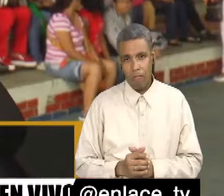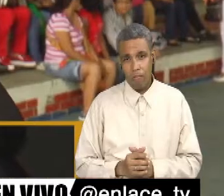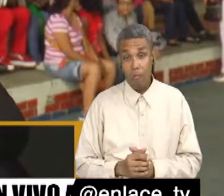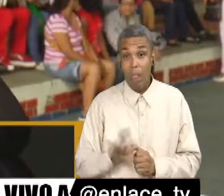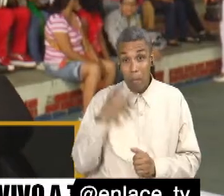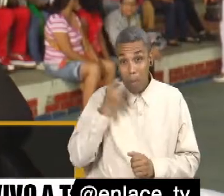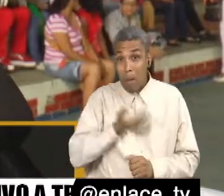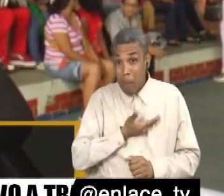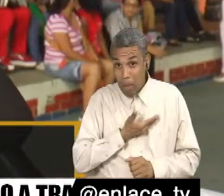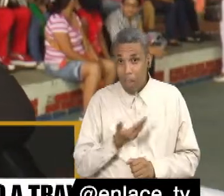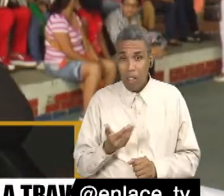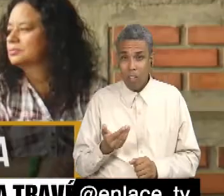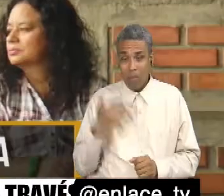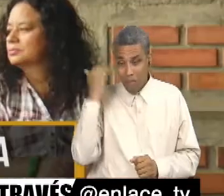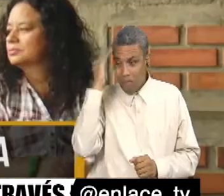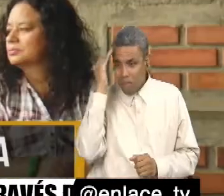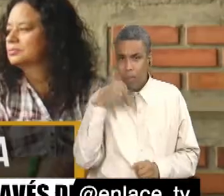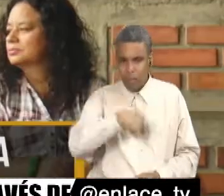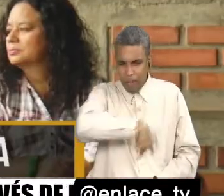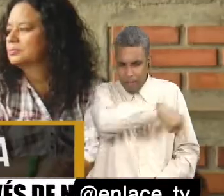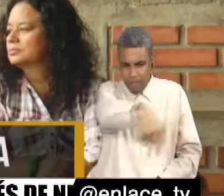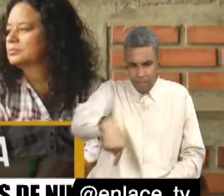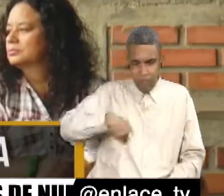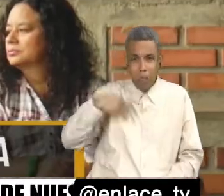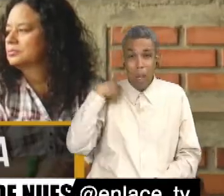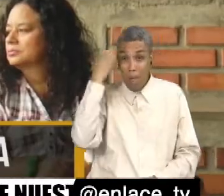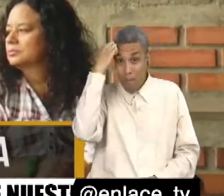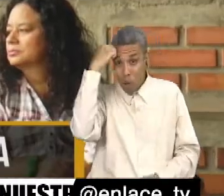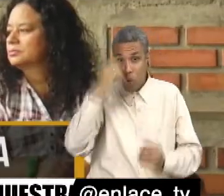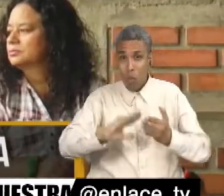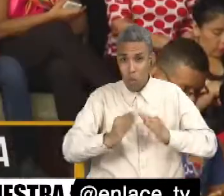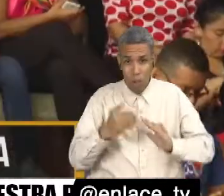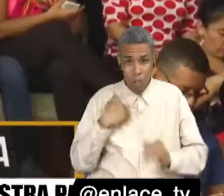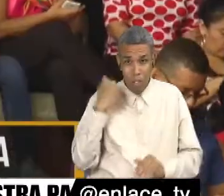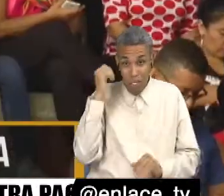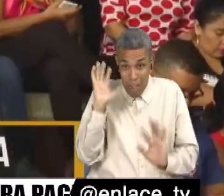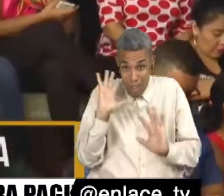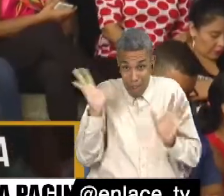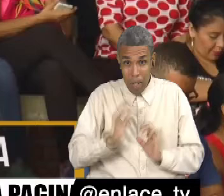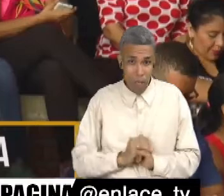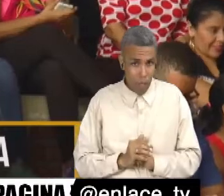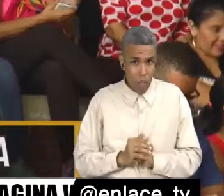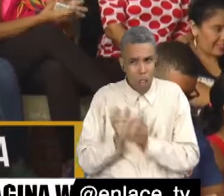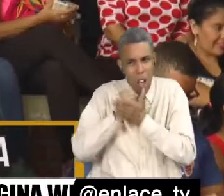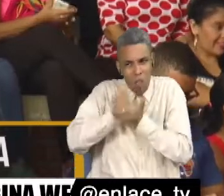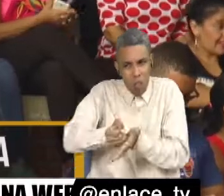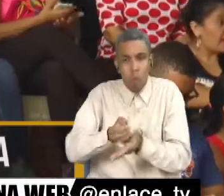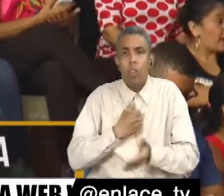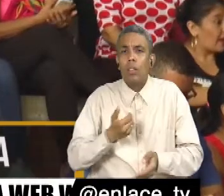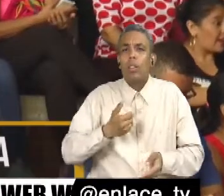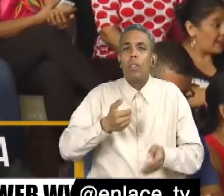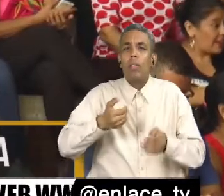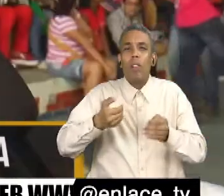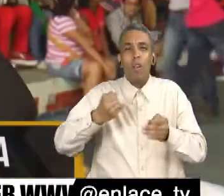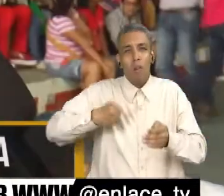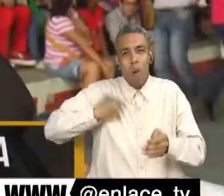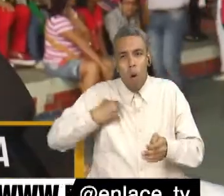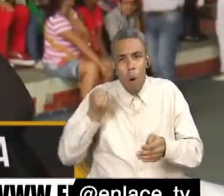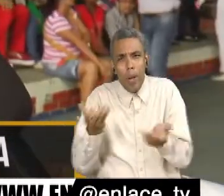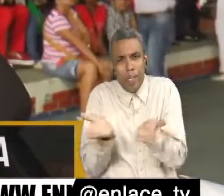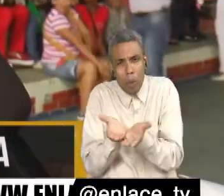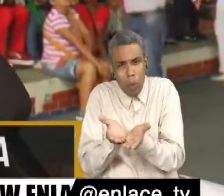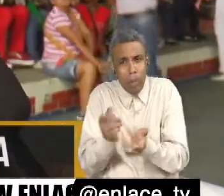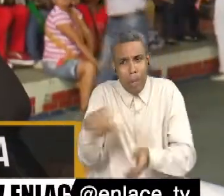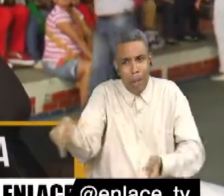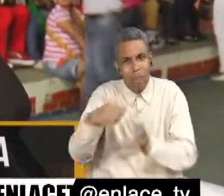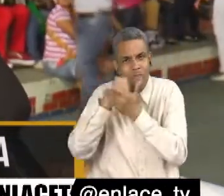este trabajo de los docentes es mancomunadamente con ellos para poderle brindar a los estudiantes una formación integral